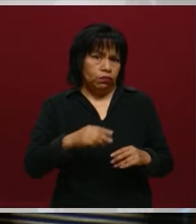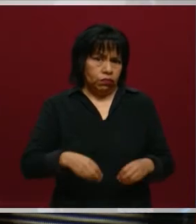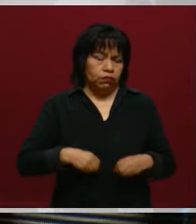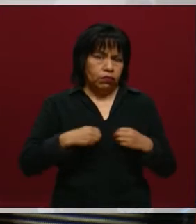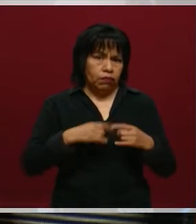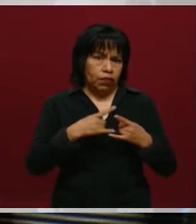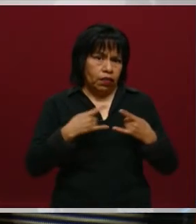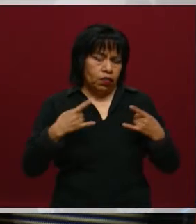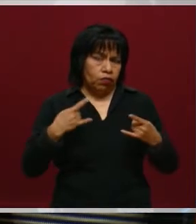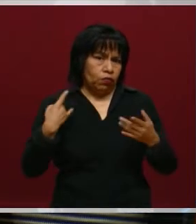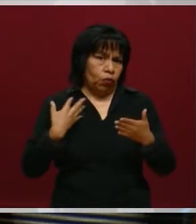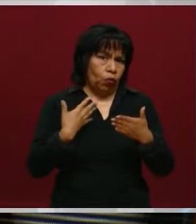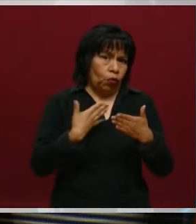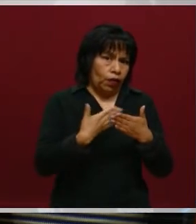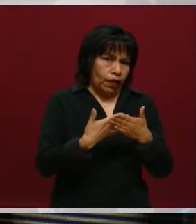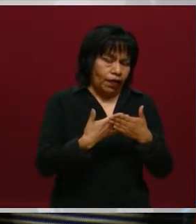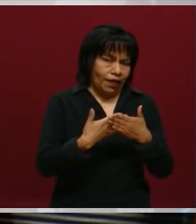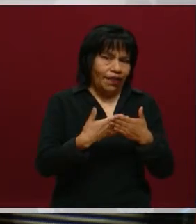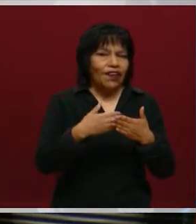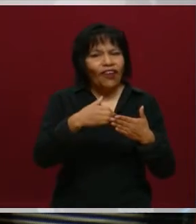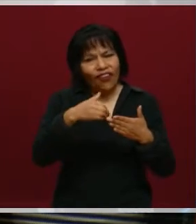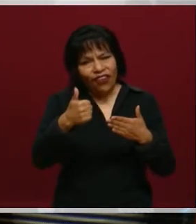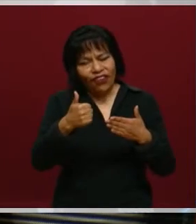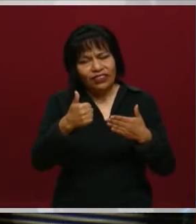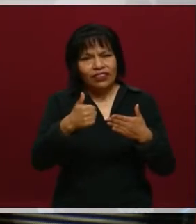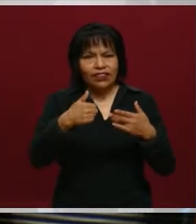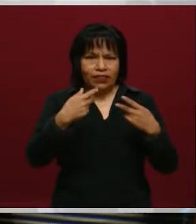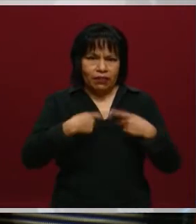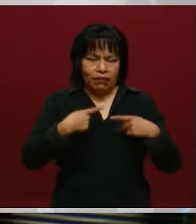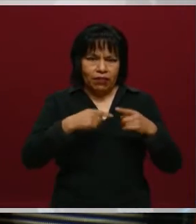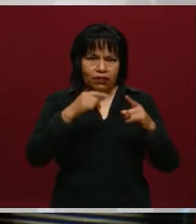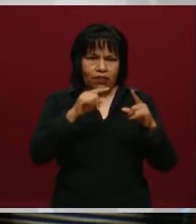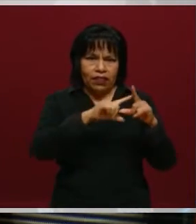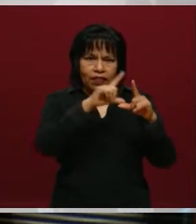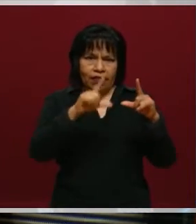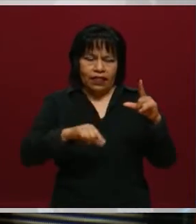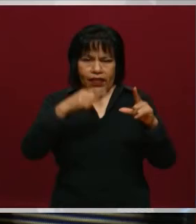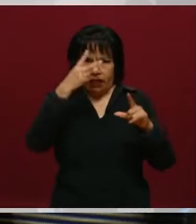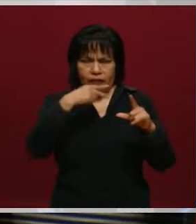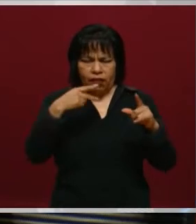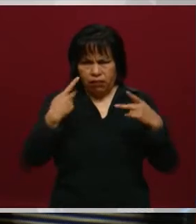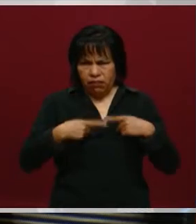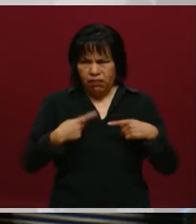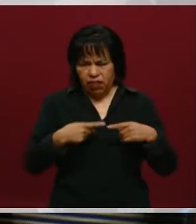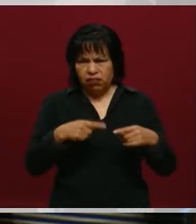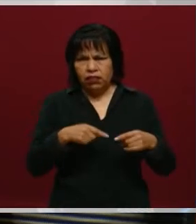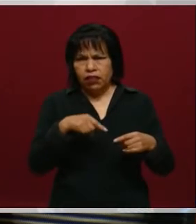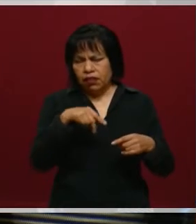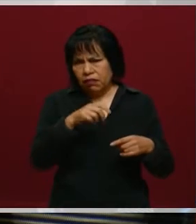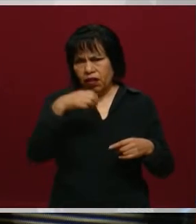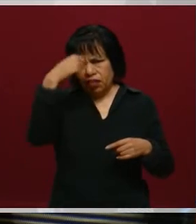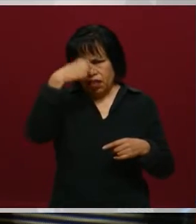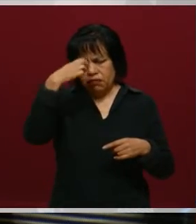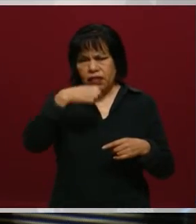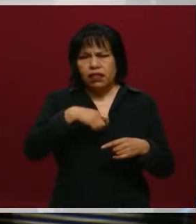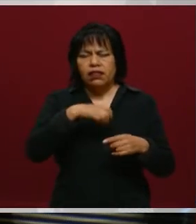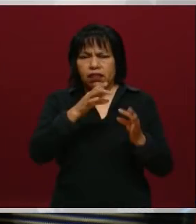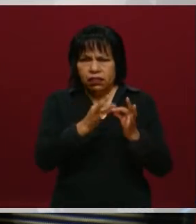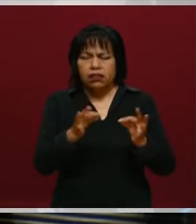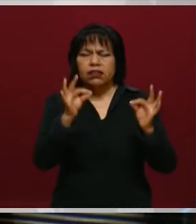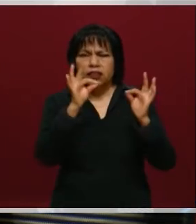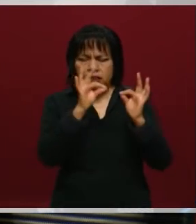en la historia y nos permite reflexionar experiencias significativas y